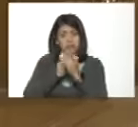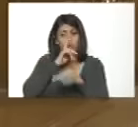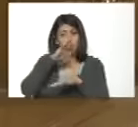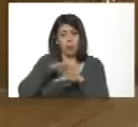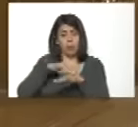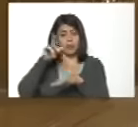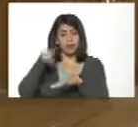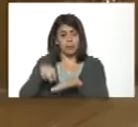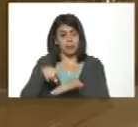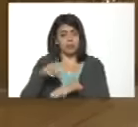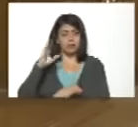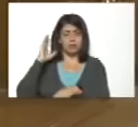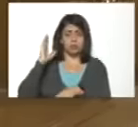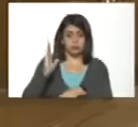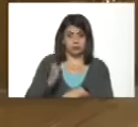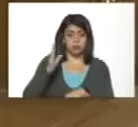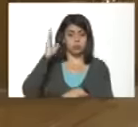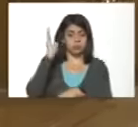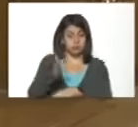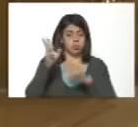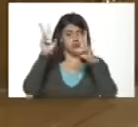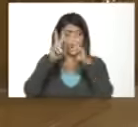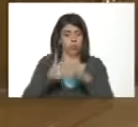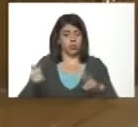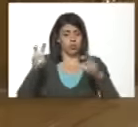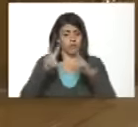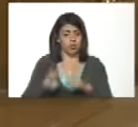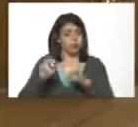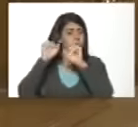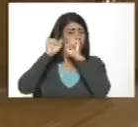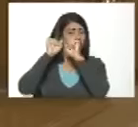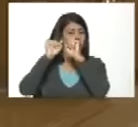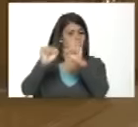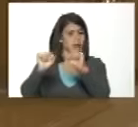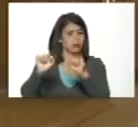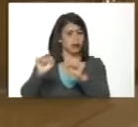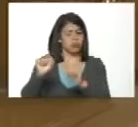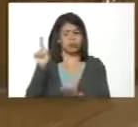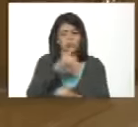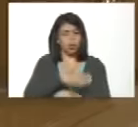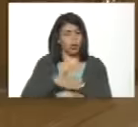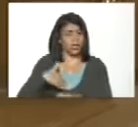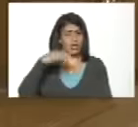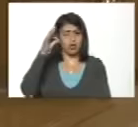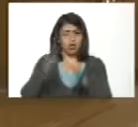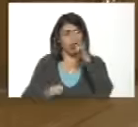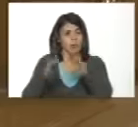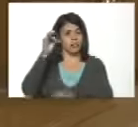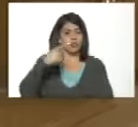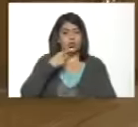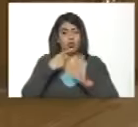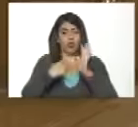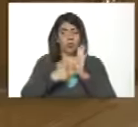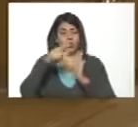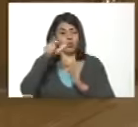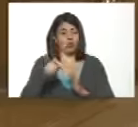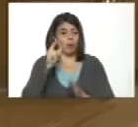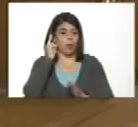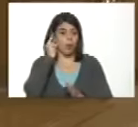Y debería ser también investigada por omisión, por negarle la justicia a una